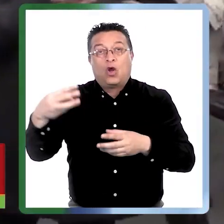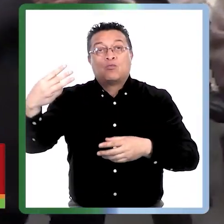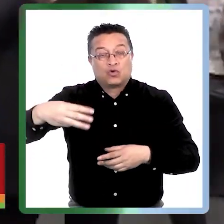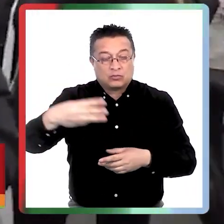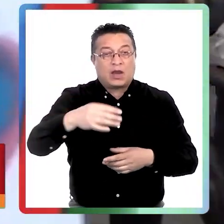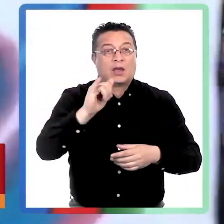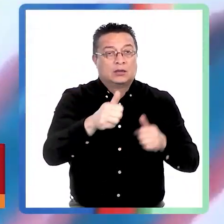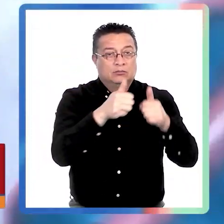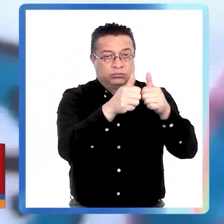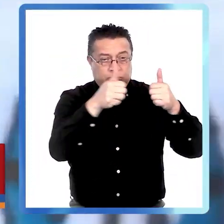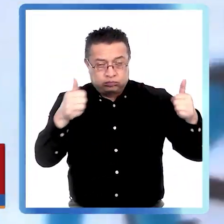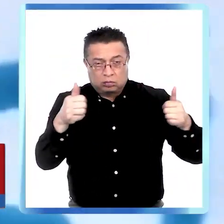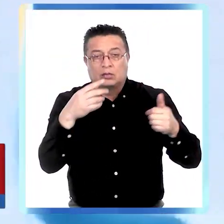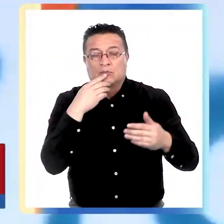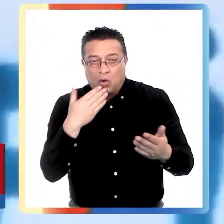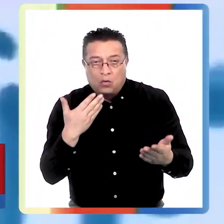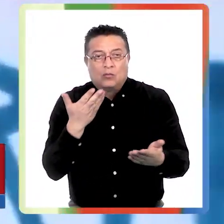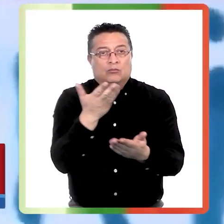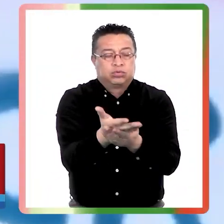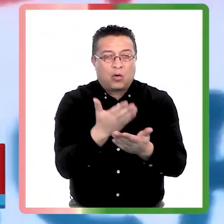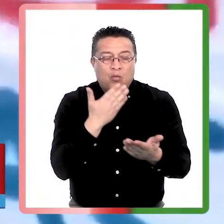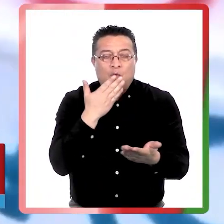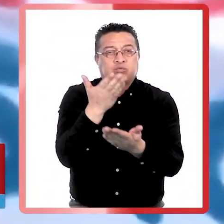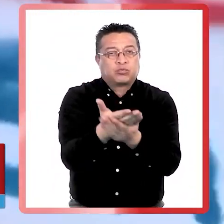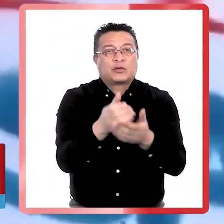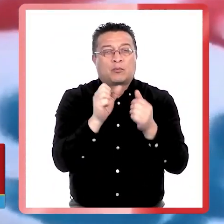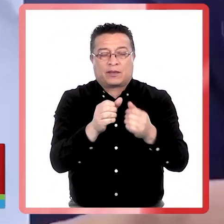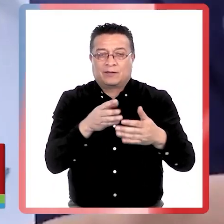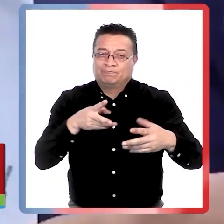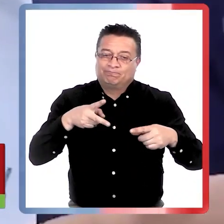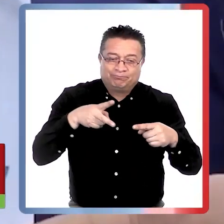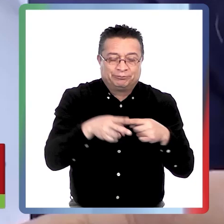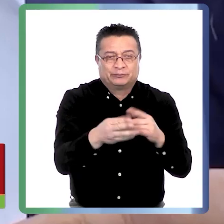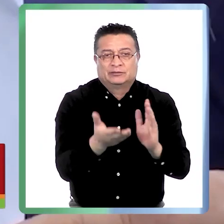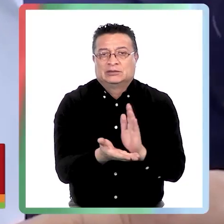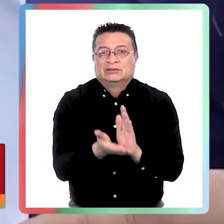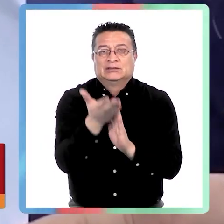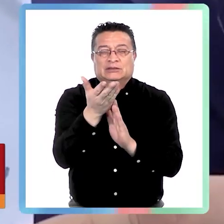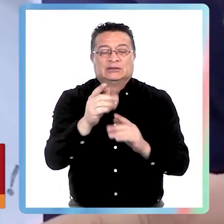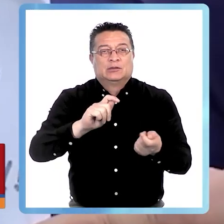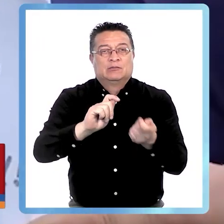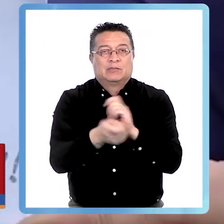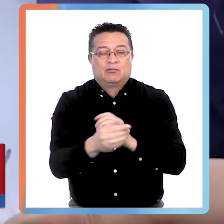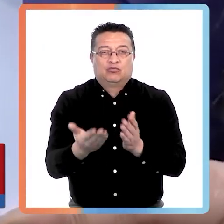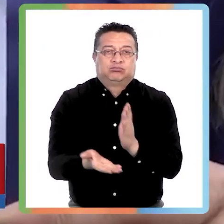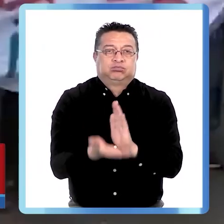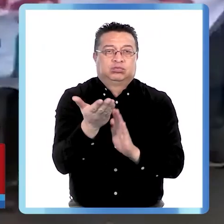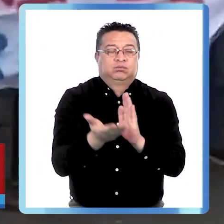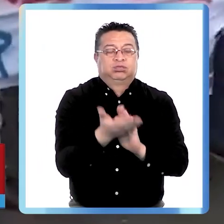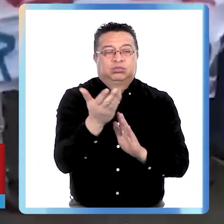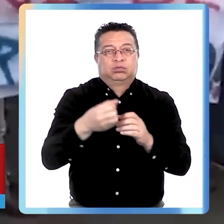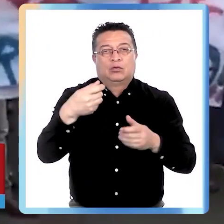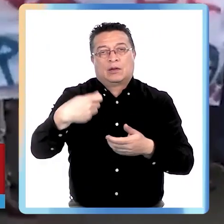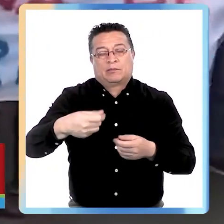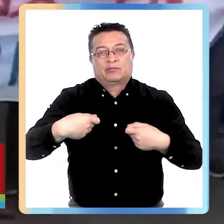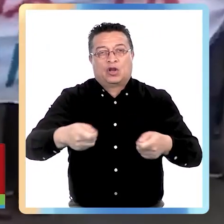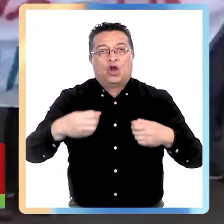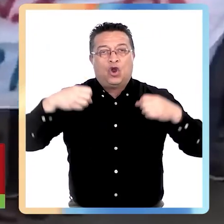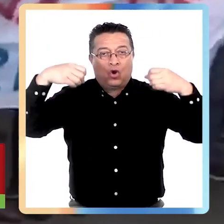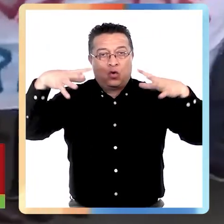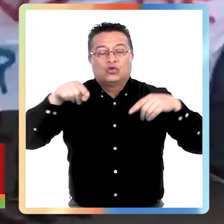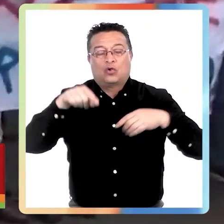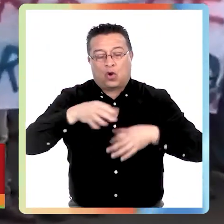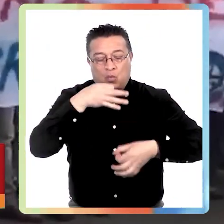incluyendo municipios y el Ejecutivo, han presentado propuestas para frenar el inminente cambio mensual en las boletas de